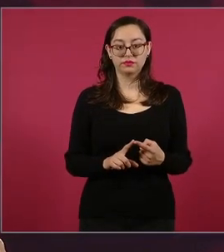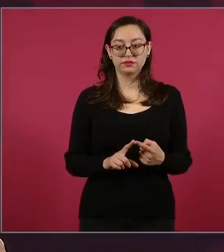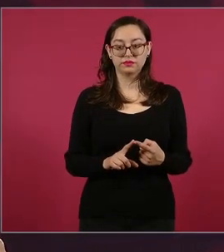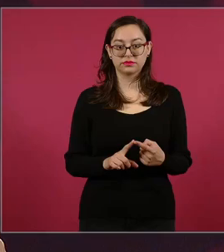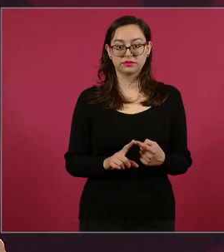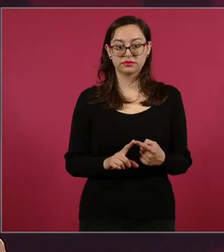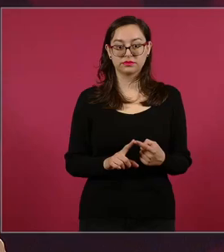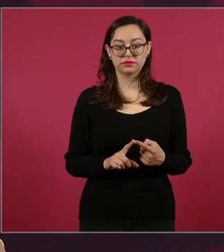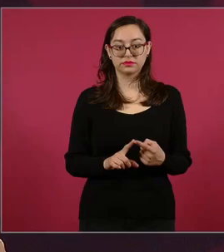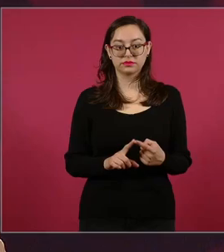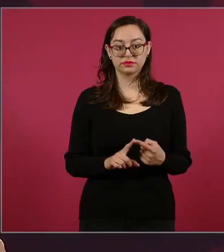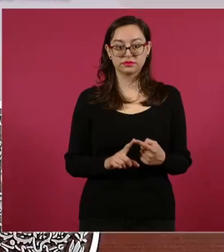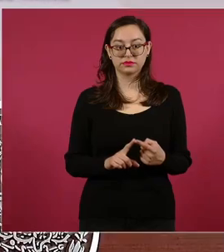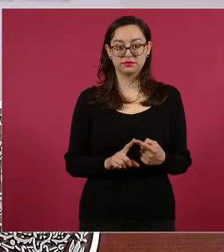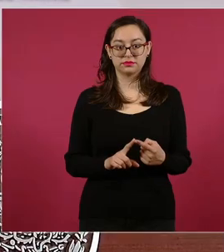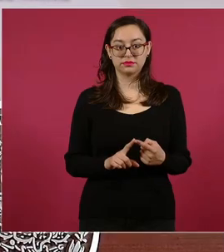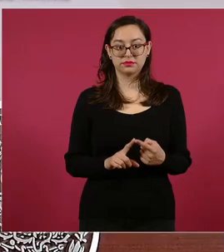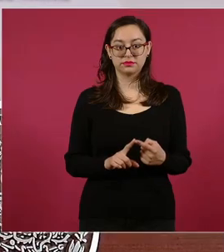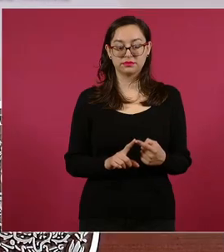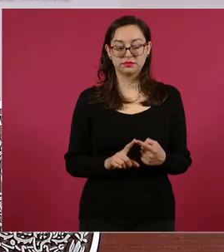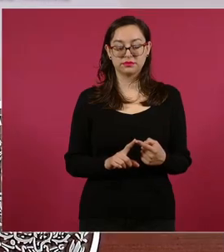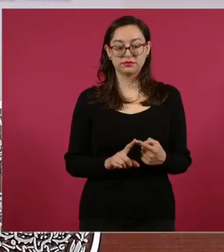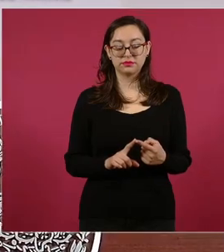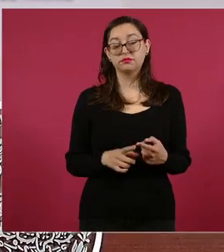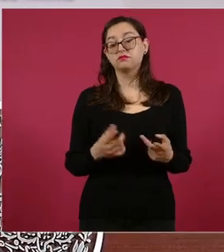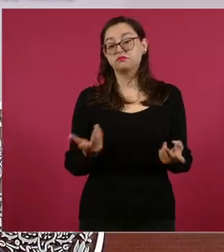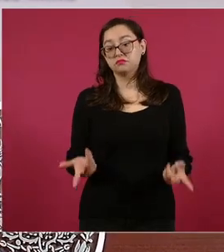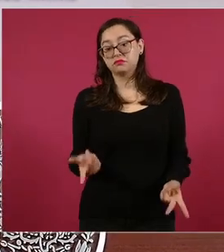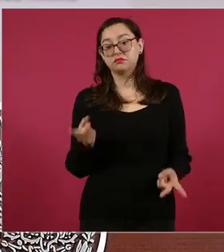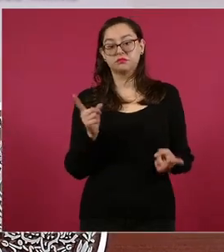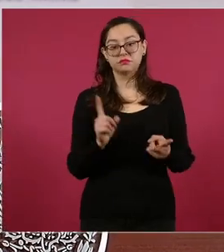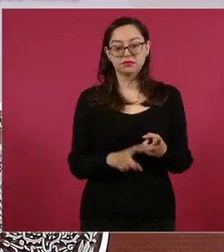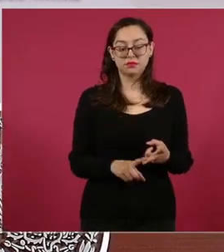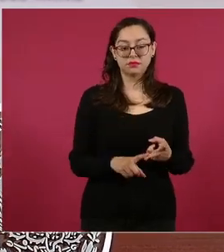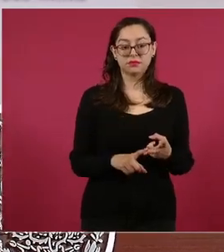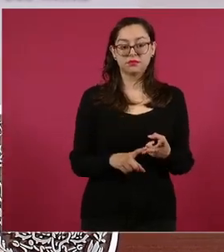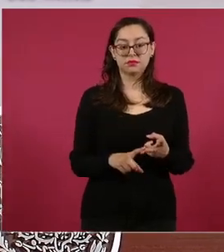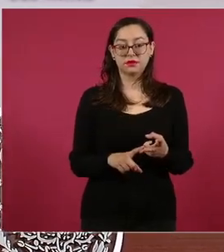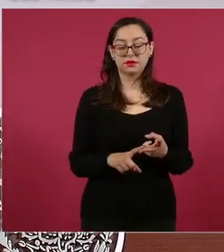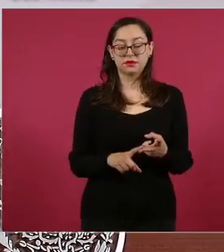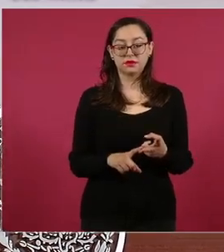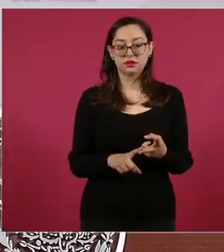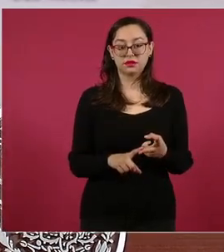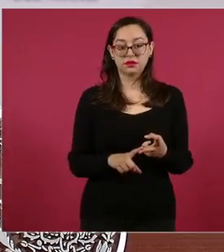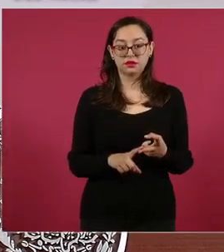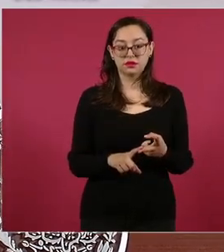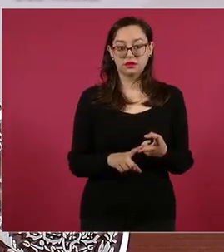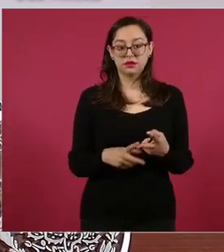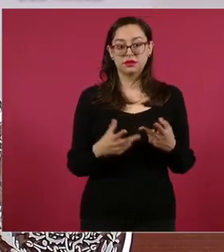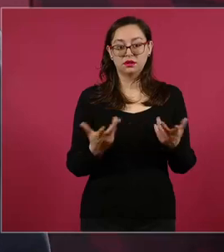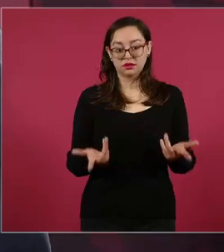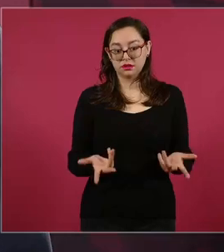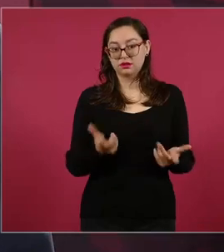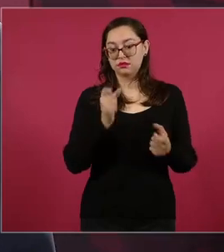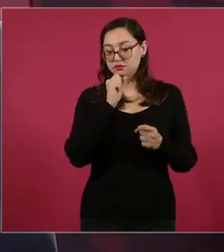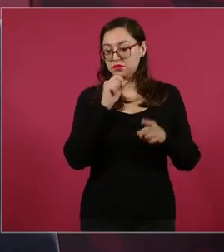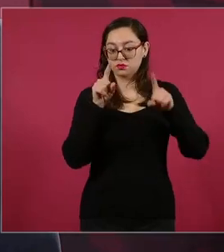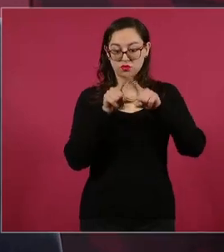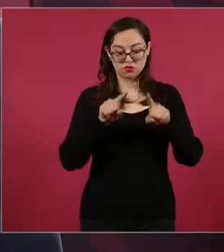Además de eso y de cómo se está cerrando ya todo el